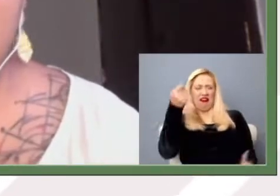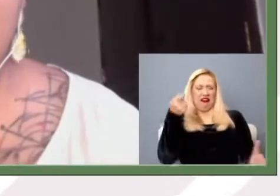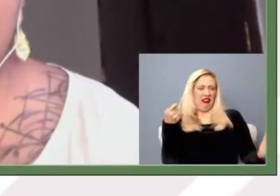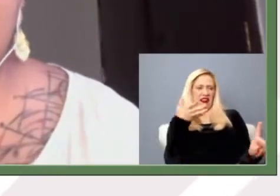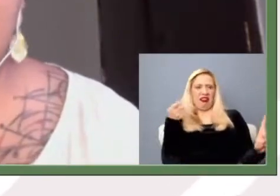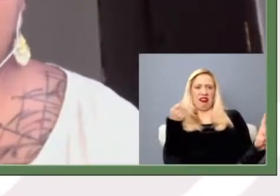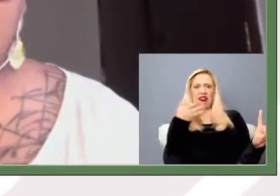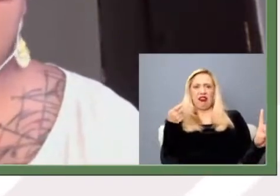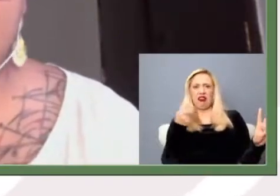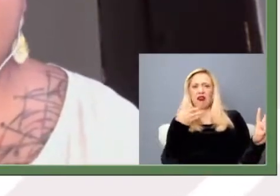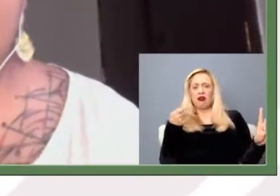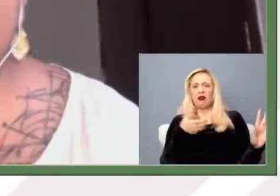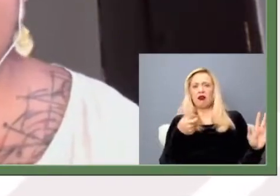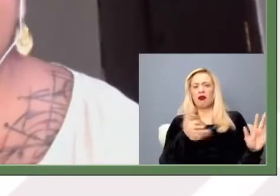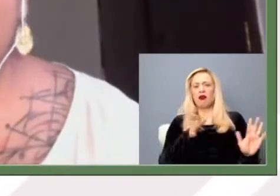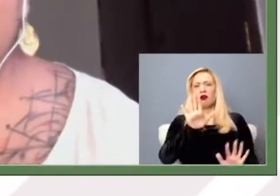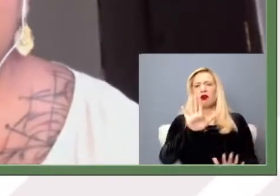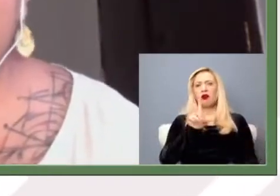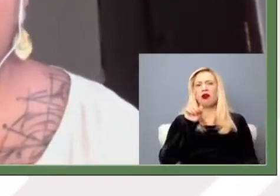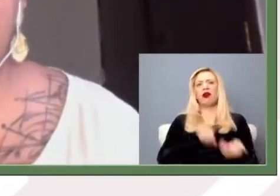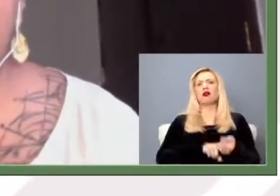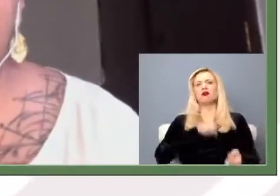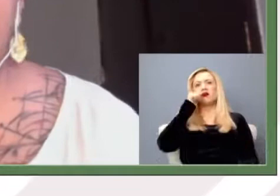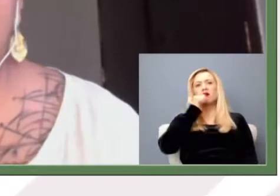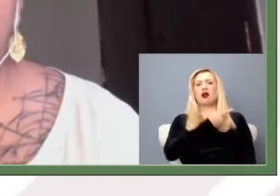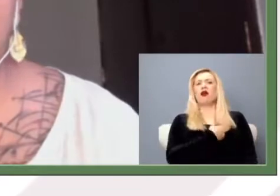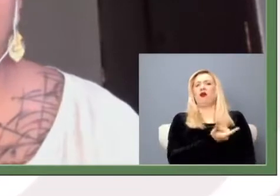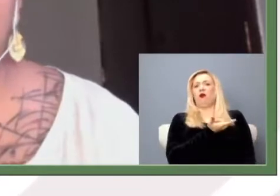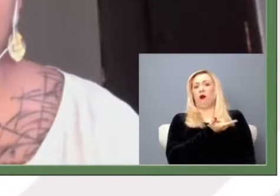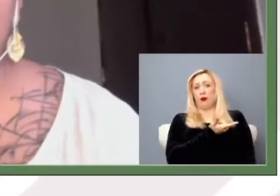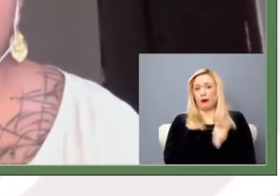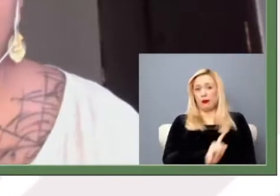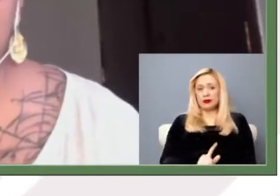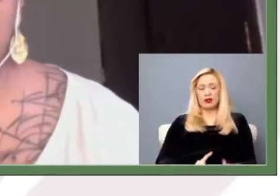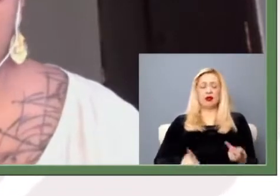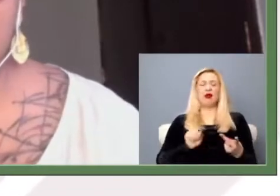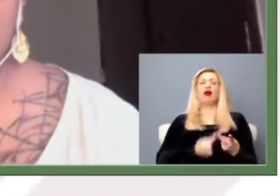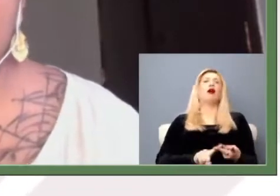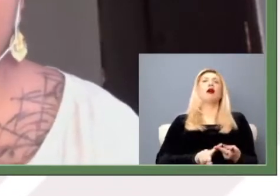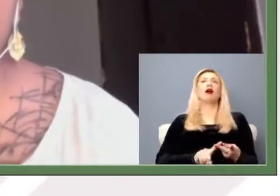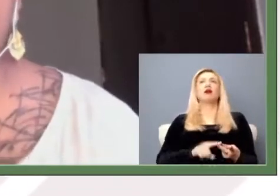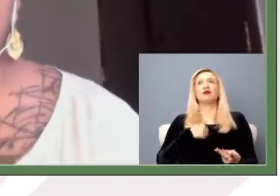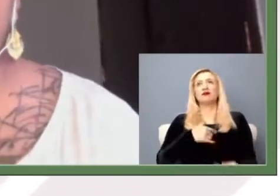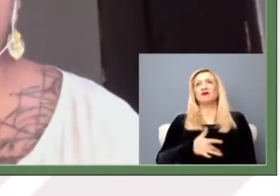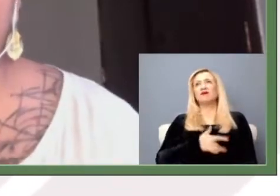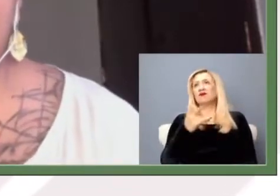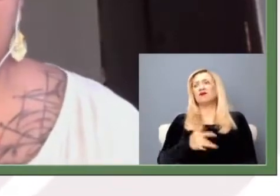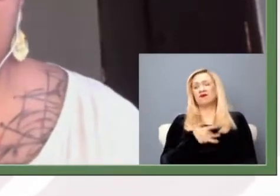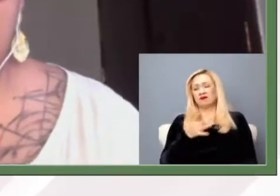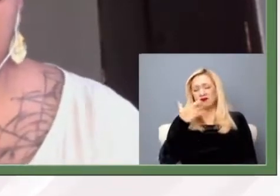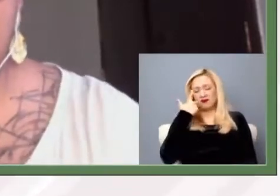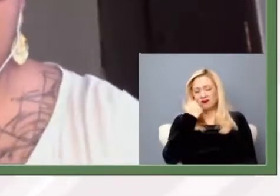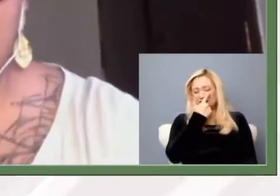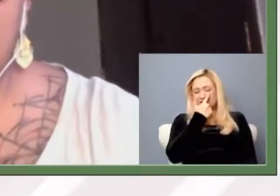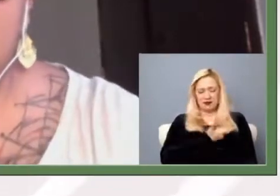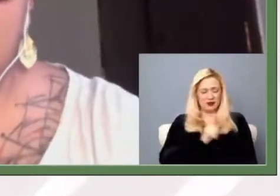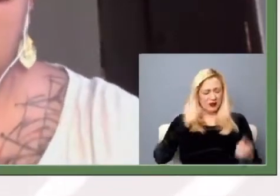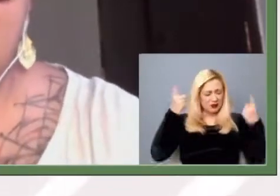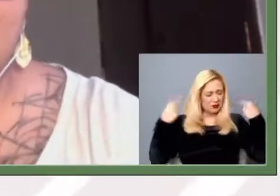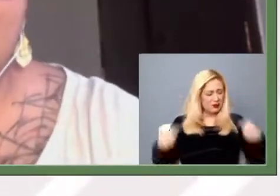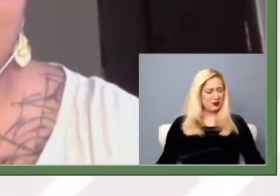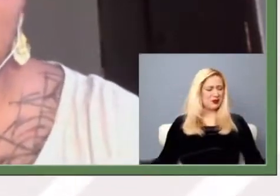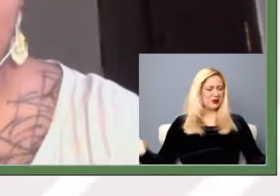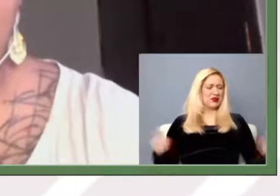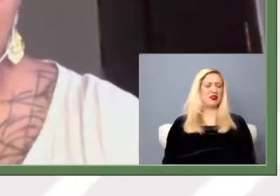vivirnos siempre desde el desagrado, desde el no sentirnos satisfechas, desde el